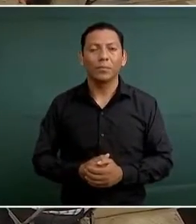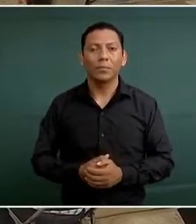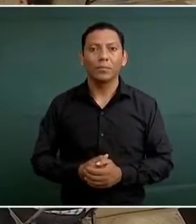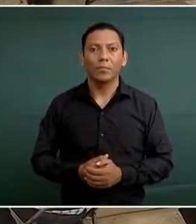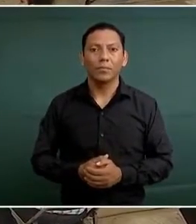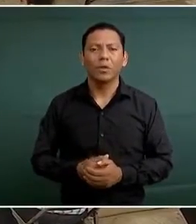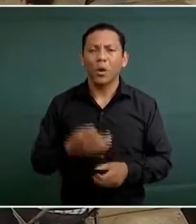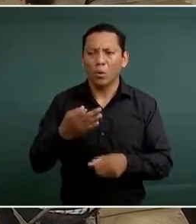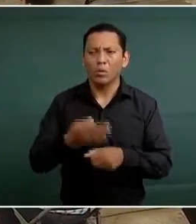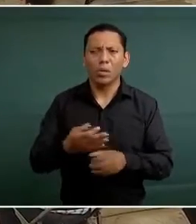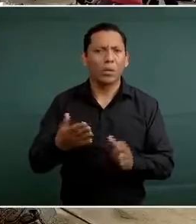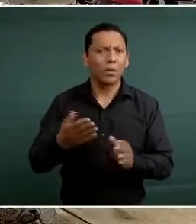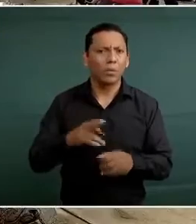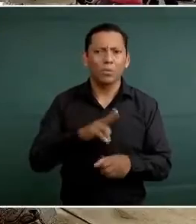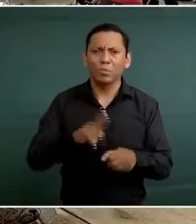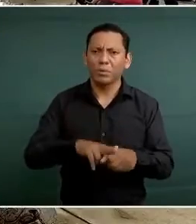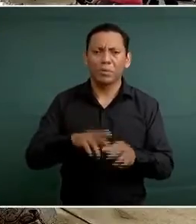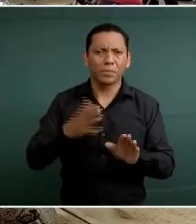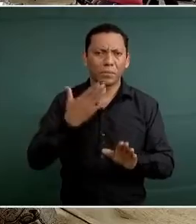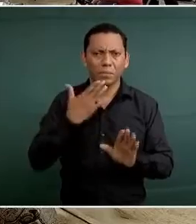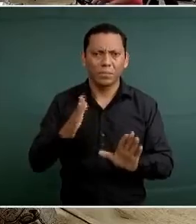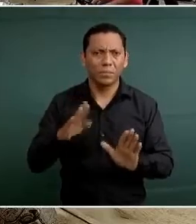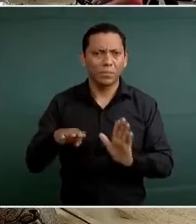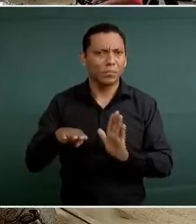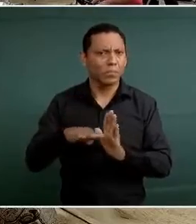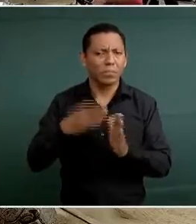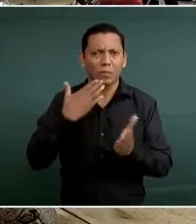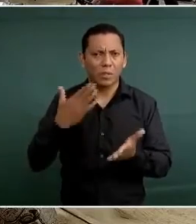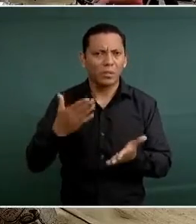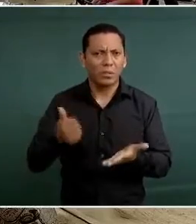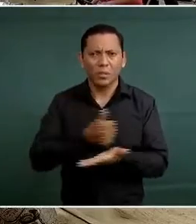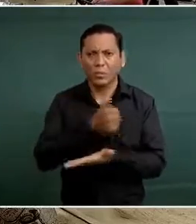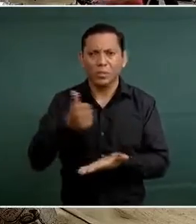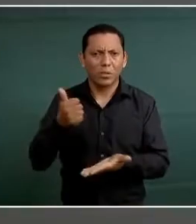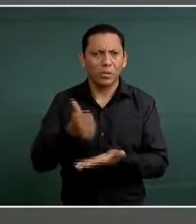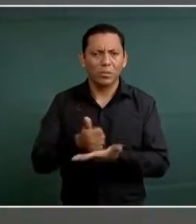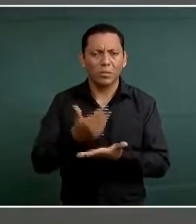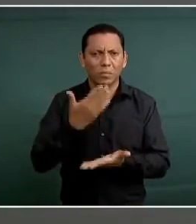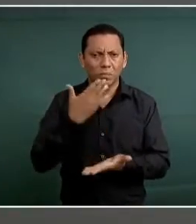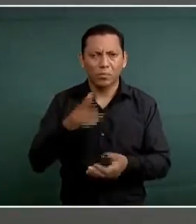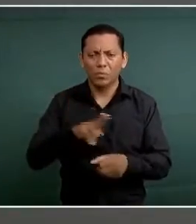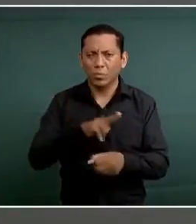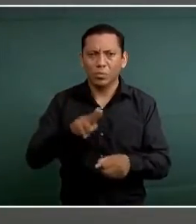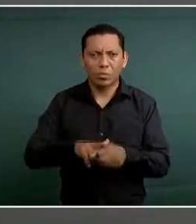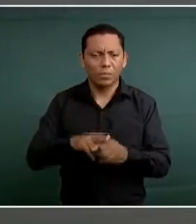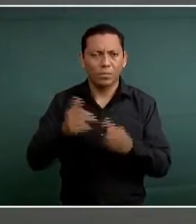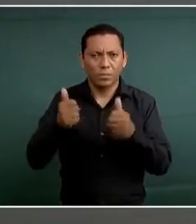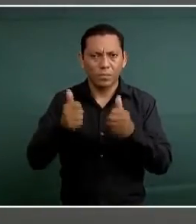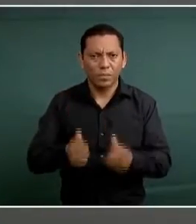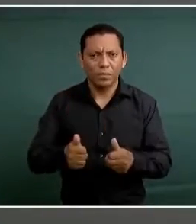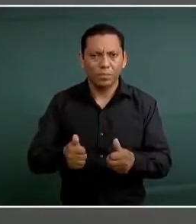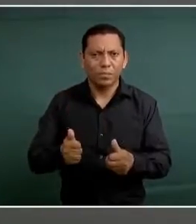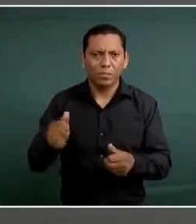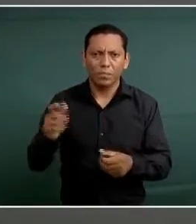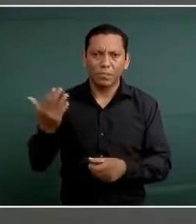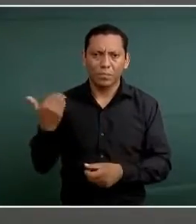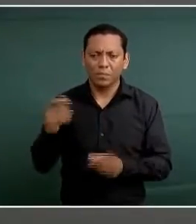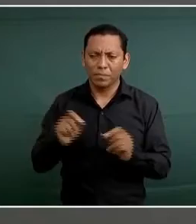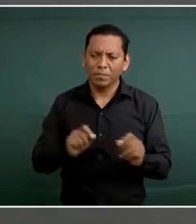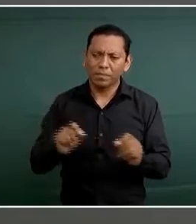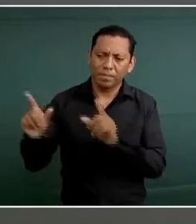estable en el caso de la ciudad y de acuerdo a las proyecciones